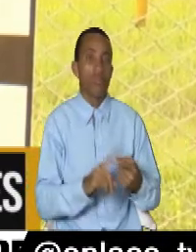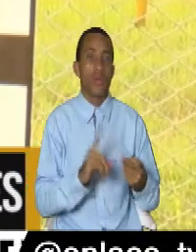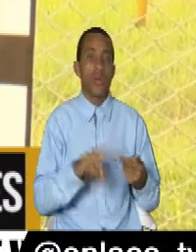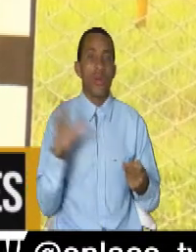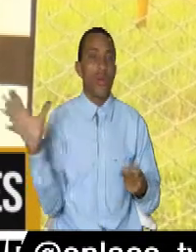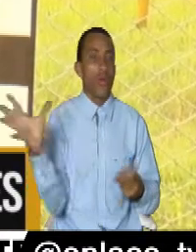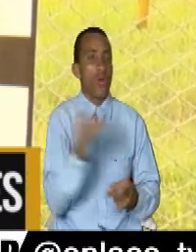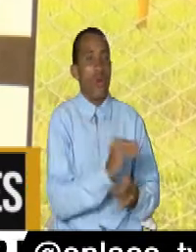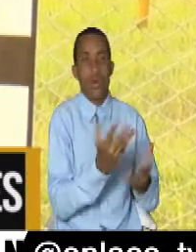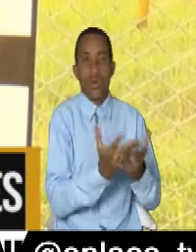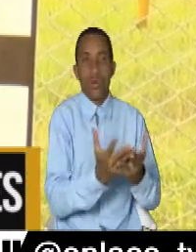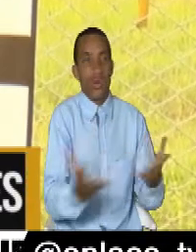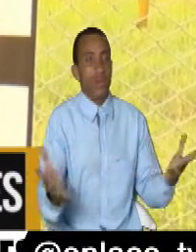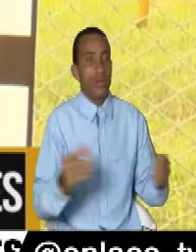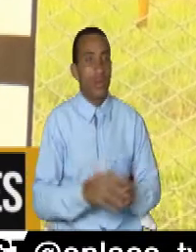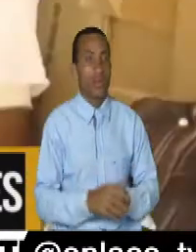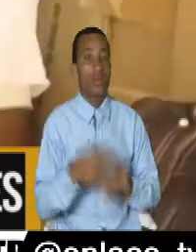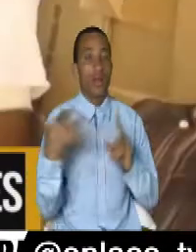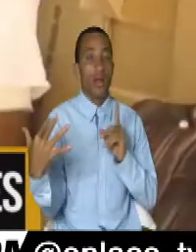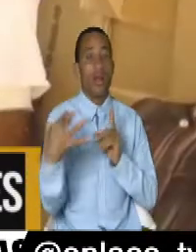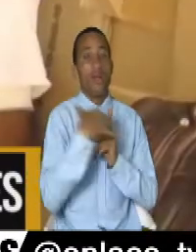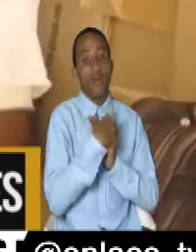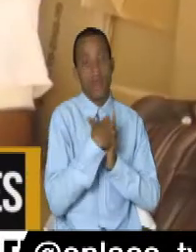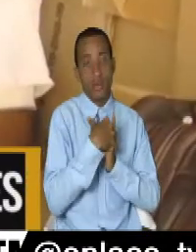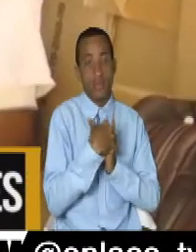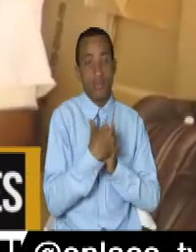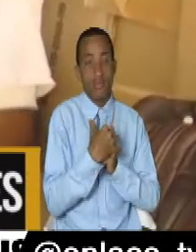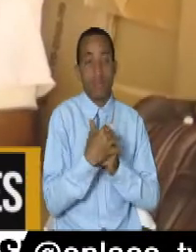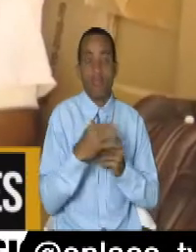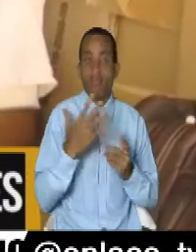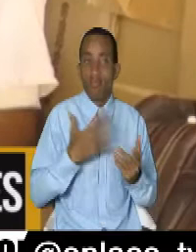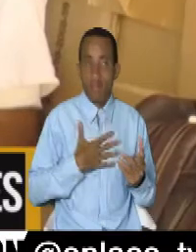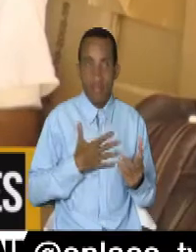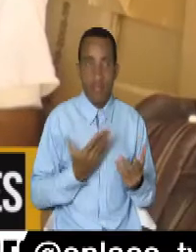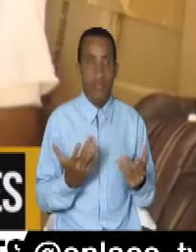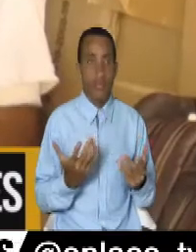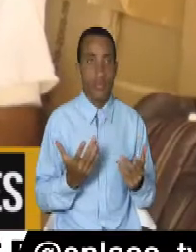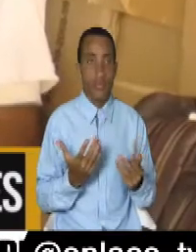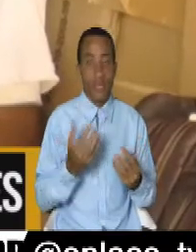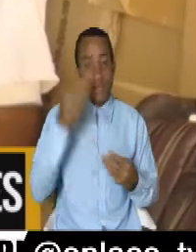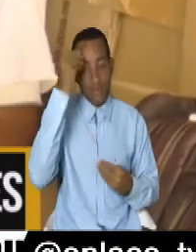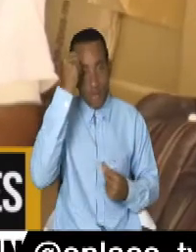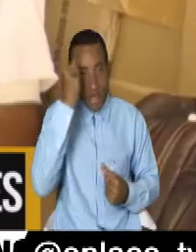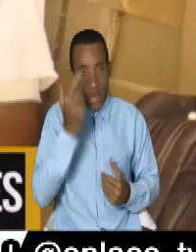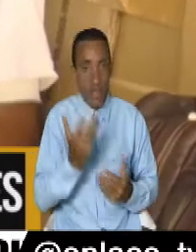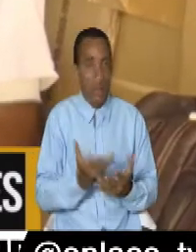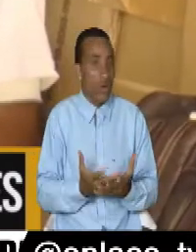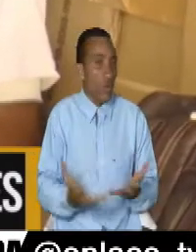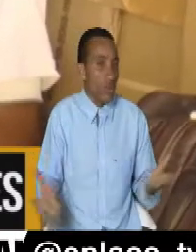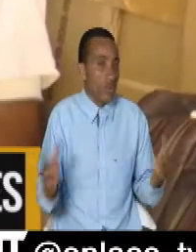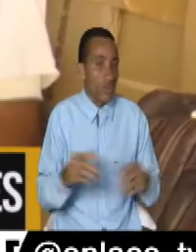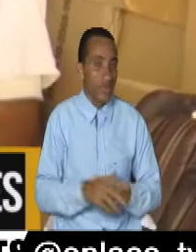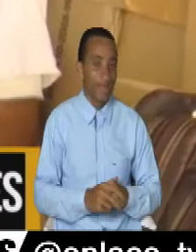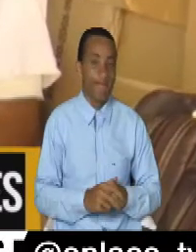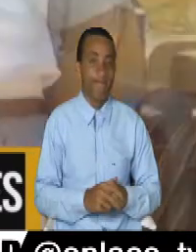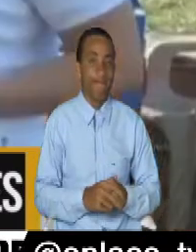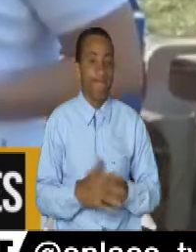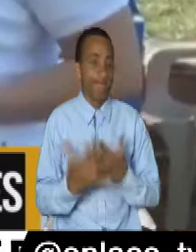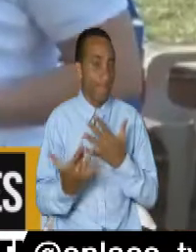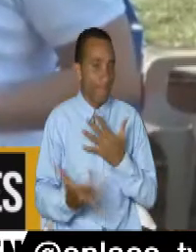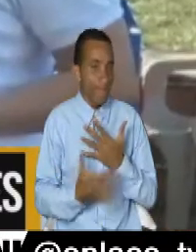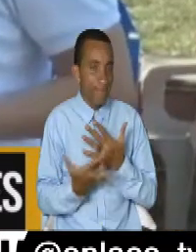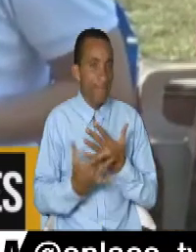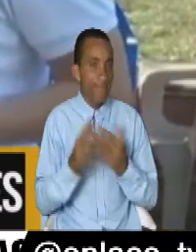cosas que le afectan a uno y la moral, todo. La motivación principal